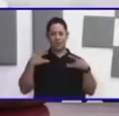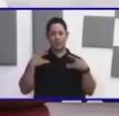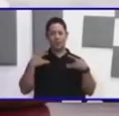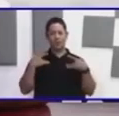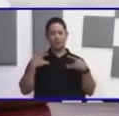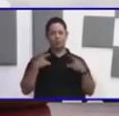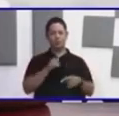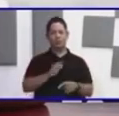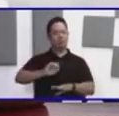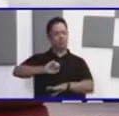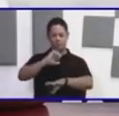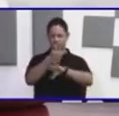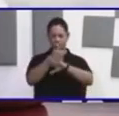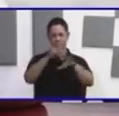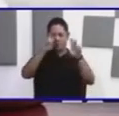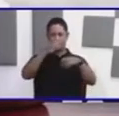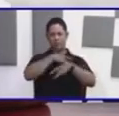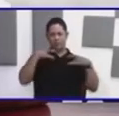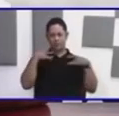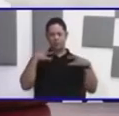salud, se le hizo